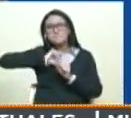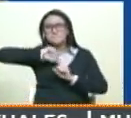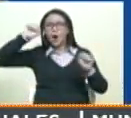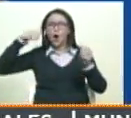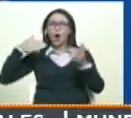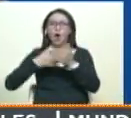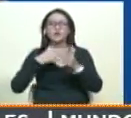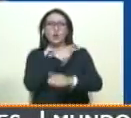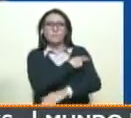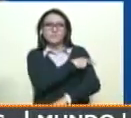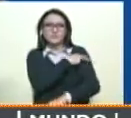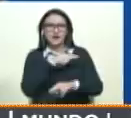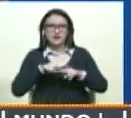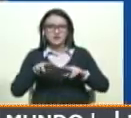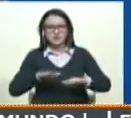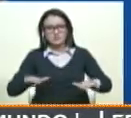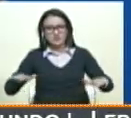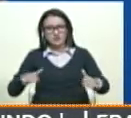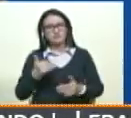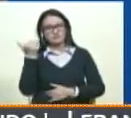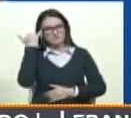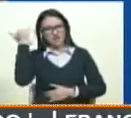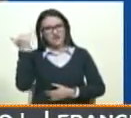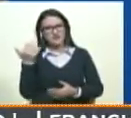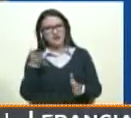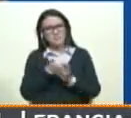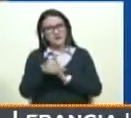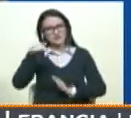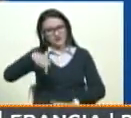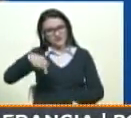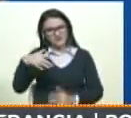hospitales con niños pequeños. Imagínense ustedes, ¿qué ocurriría